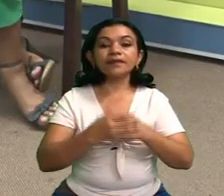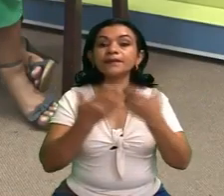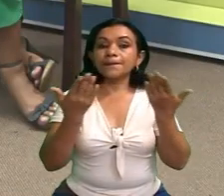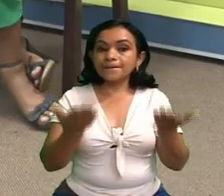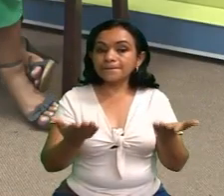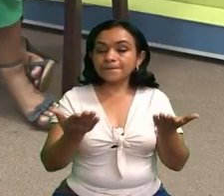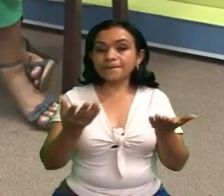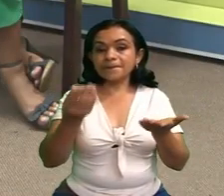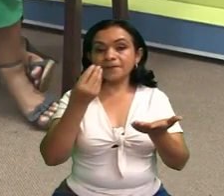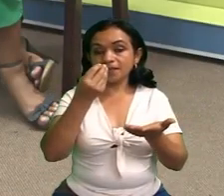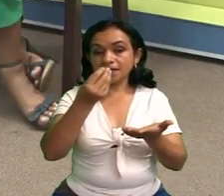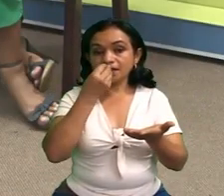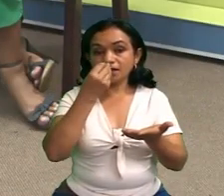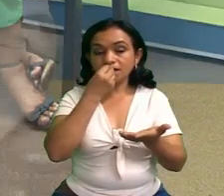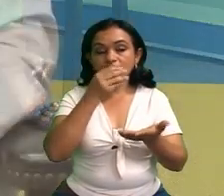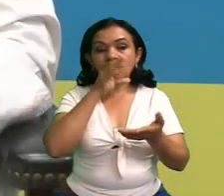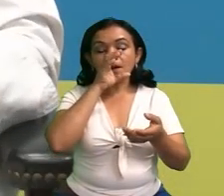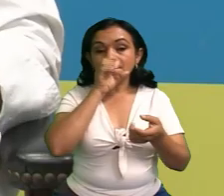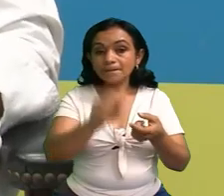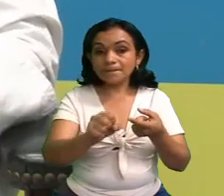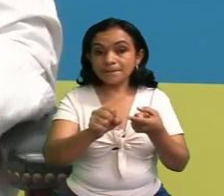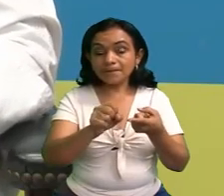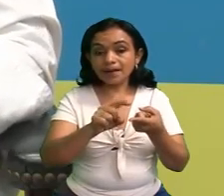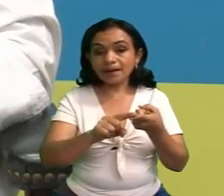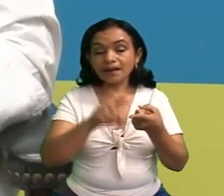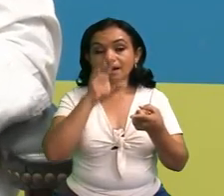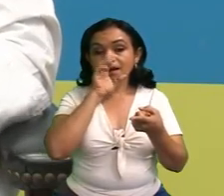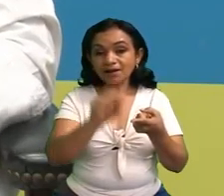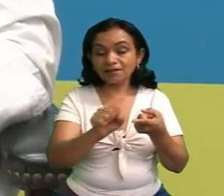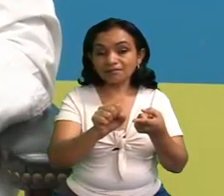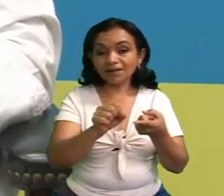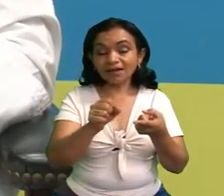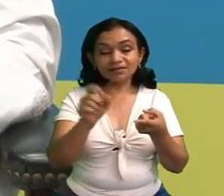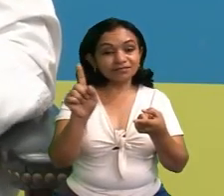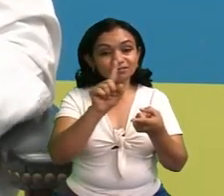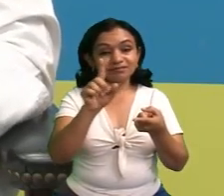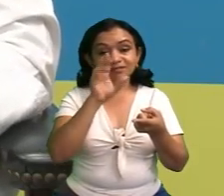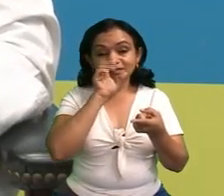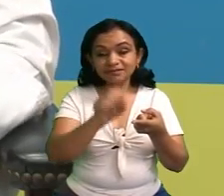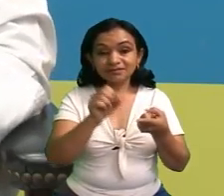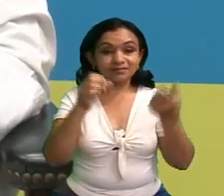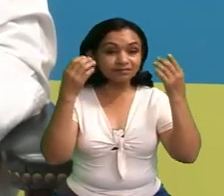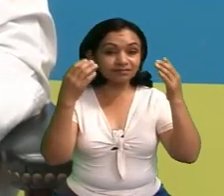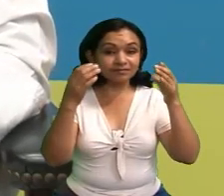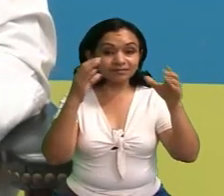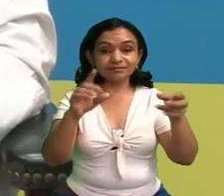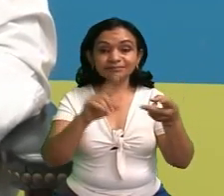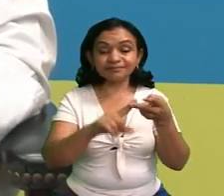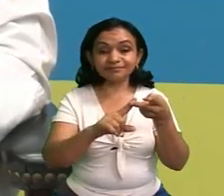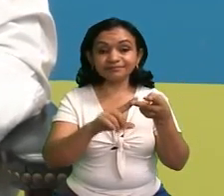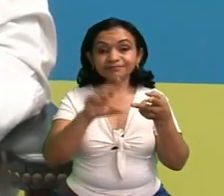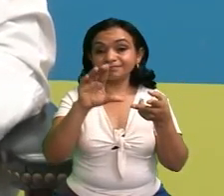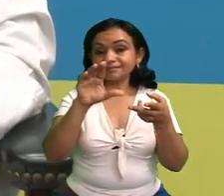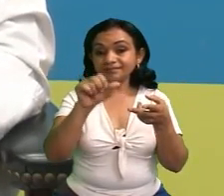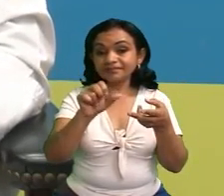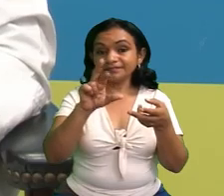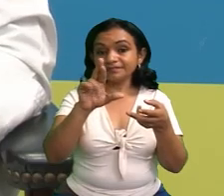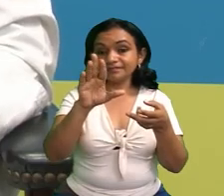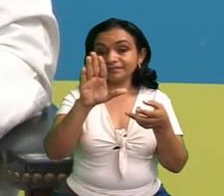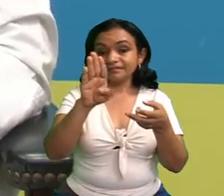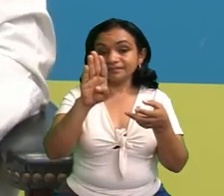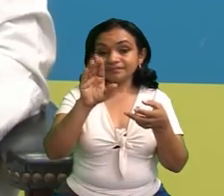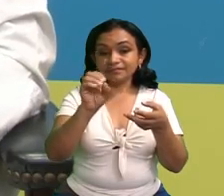el consumo de pan, de harina refinada, todos estos productos carbonatados que a veces tomamos